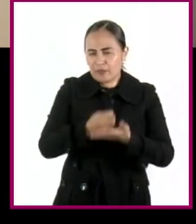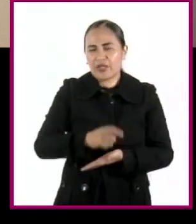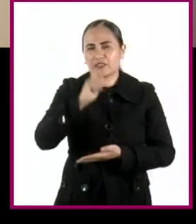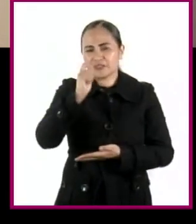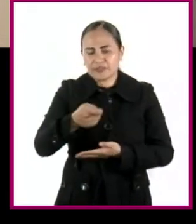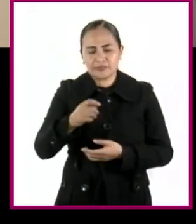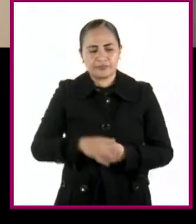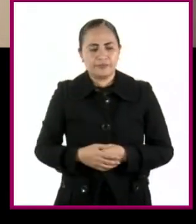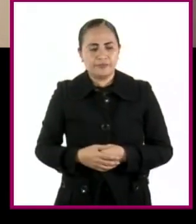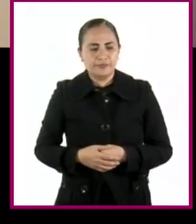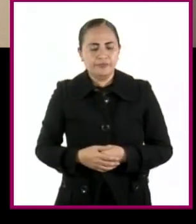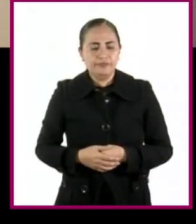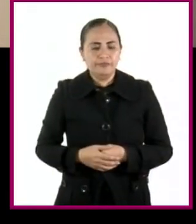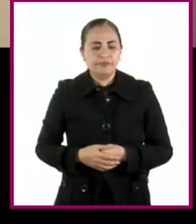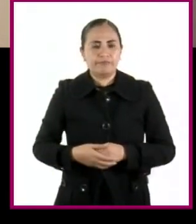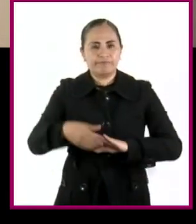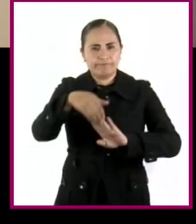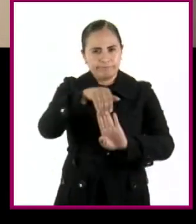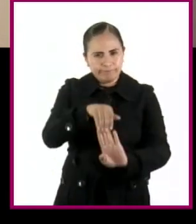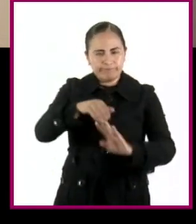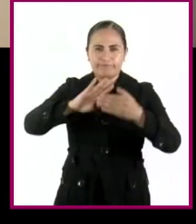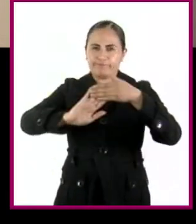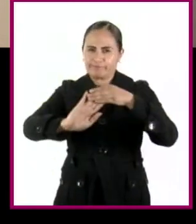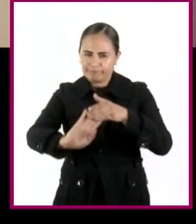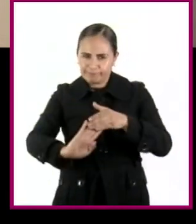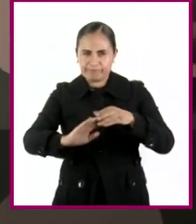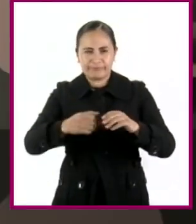Redefinición y estiramiento corporal.